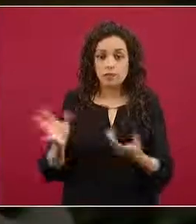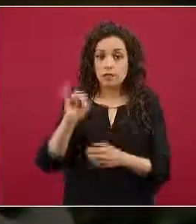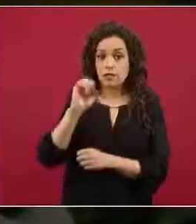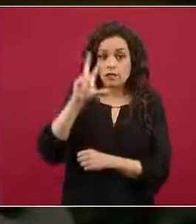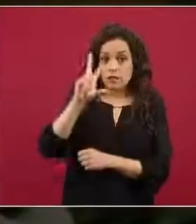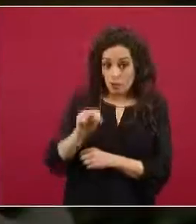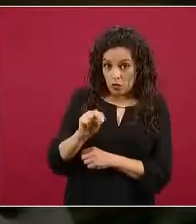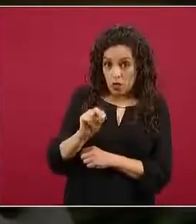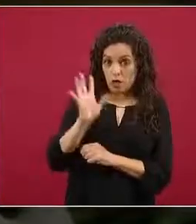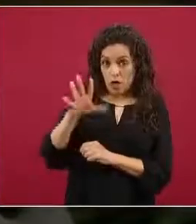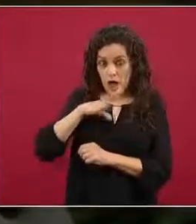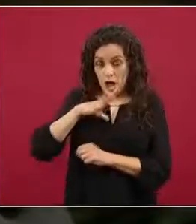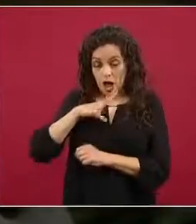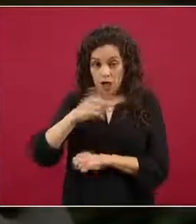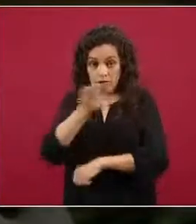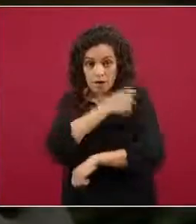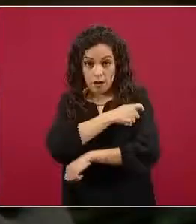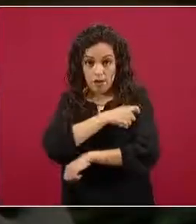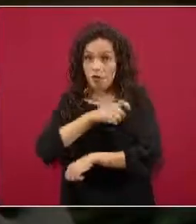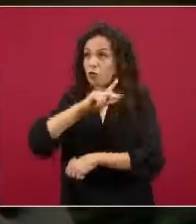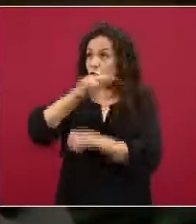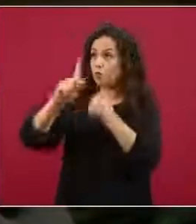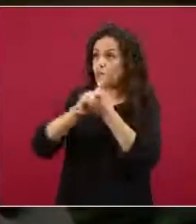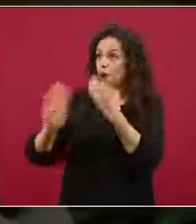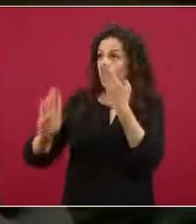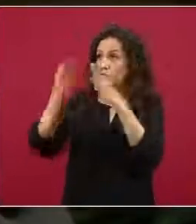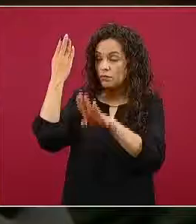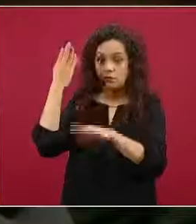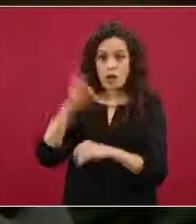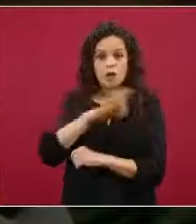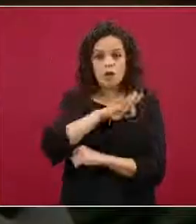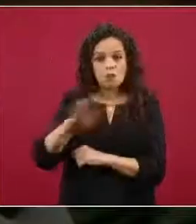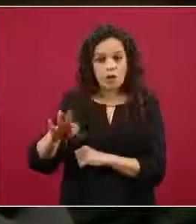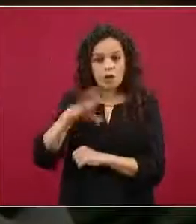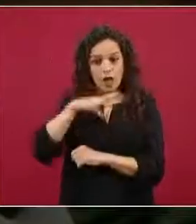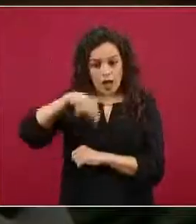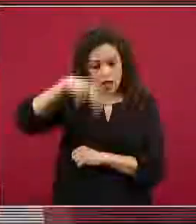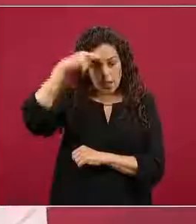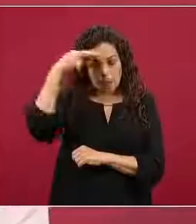otros países del mundo, ¿podría haber un mercado negro de vacunas en México?